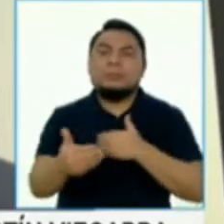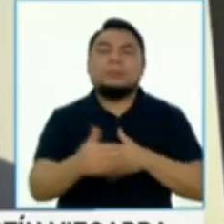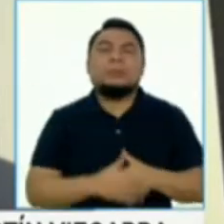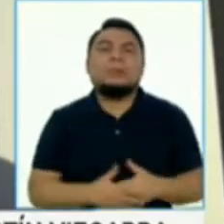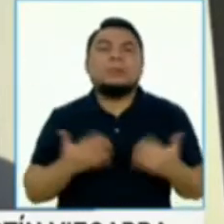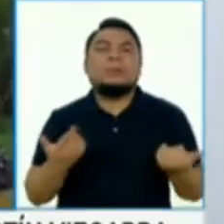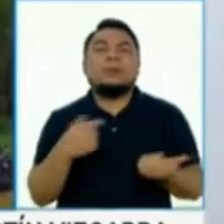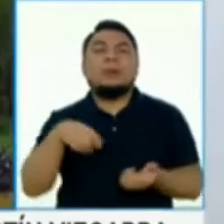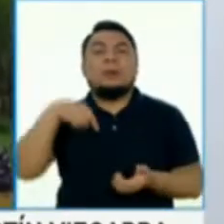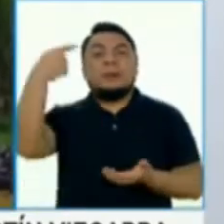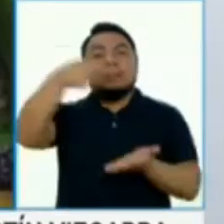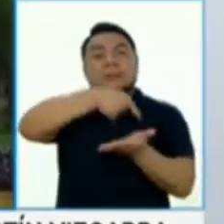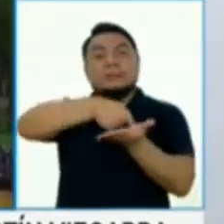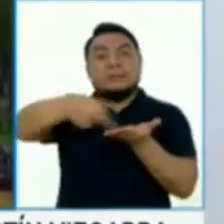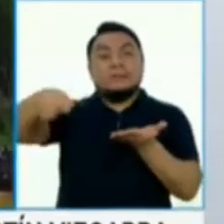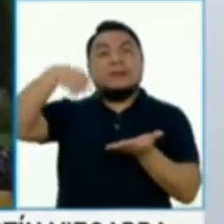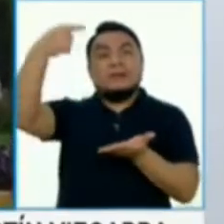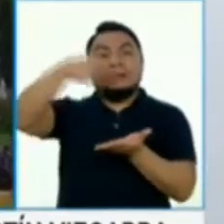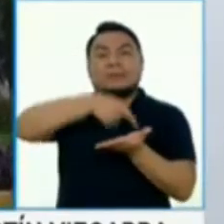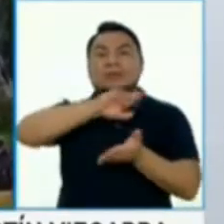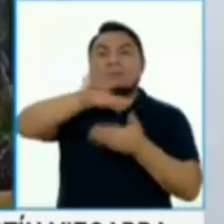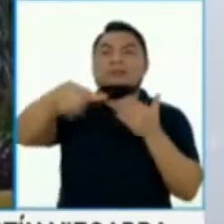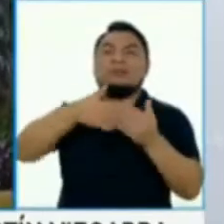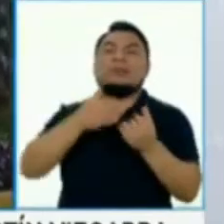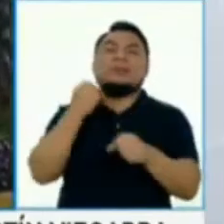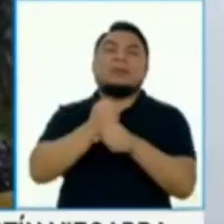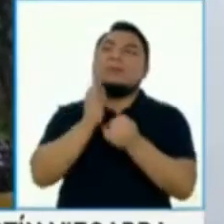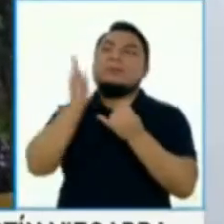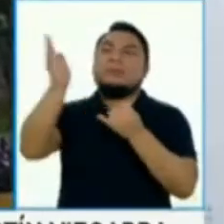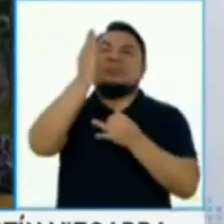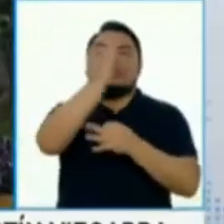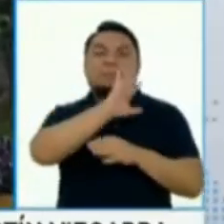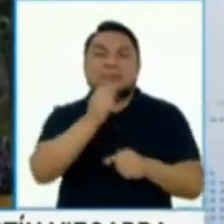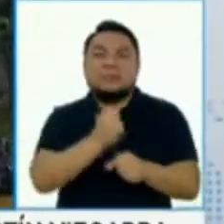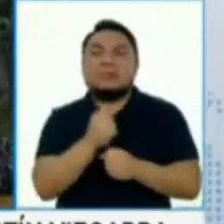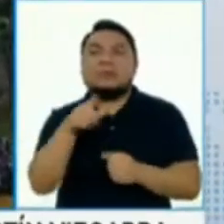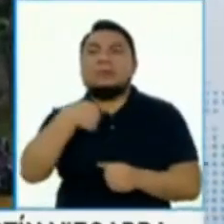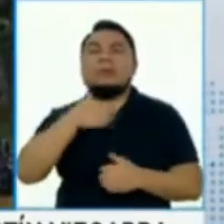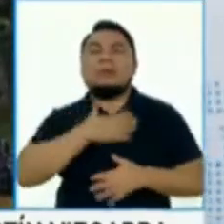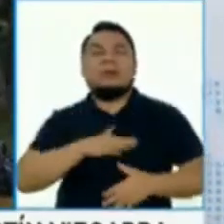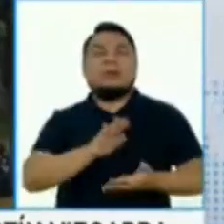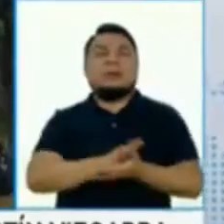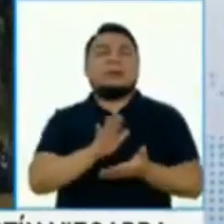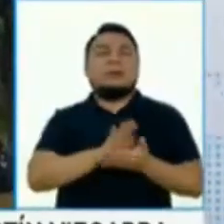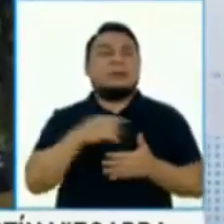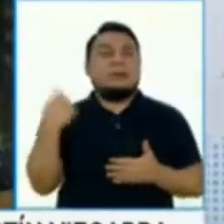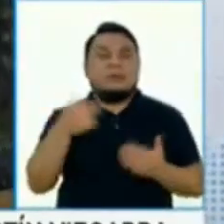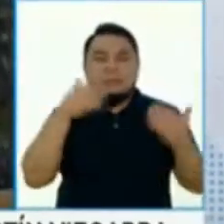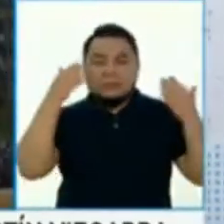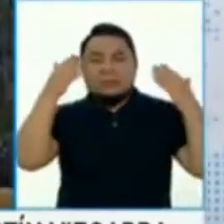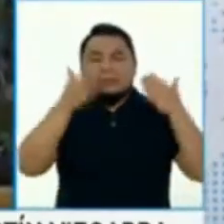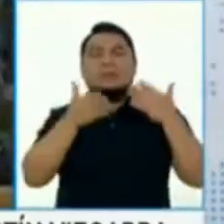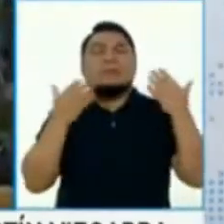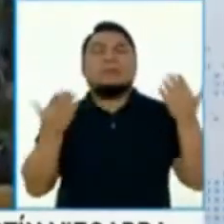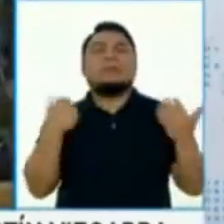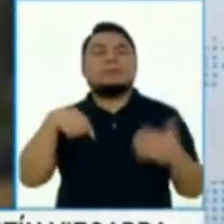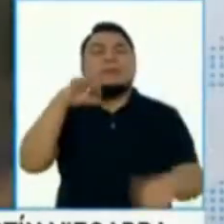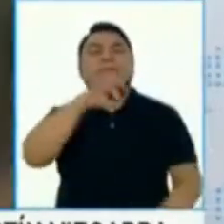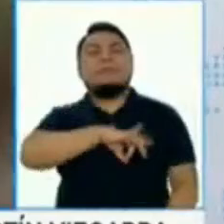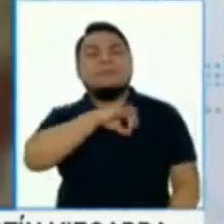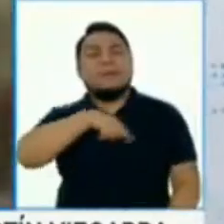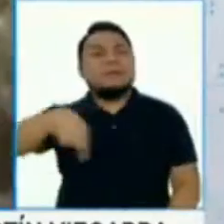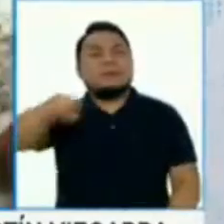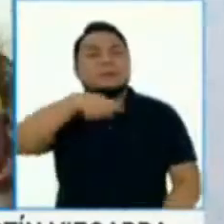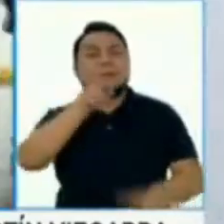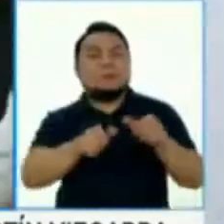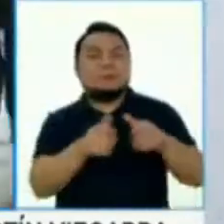menos mal viendo una semana de representación todo esto tiene que volver a la calma y hay que centrar las miradas ahora en función del beneficio de